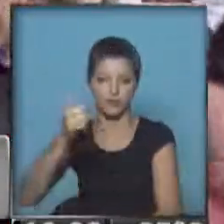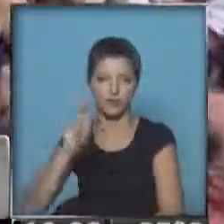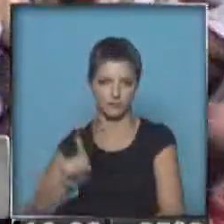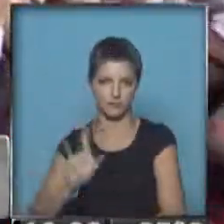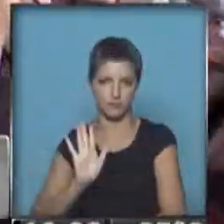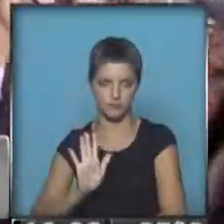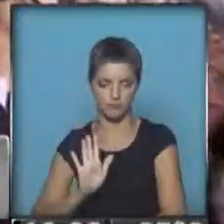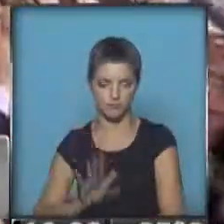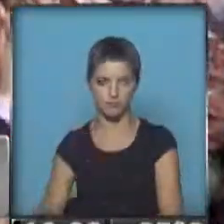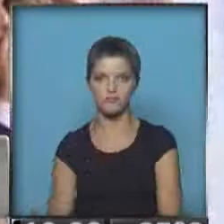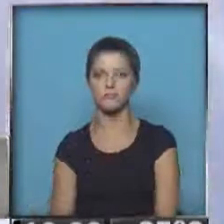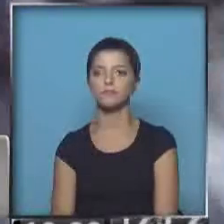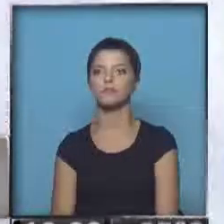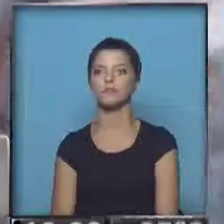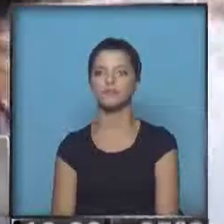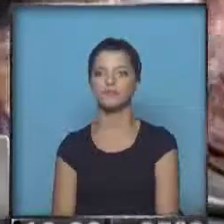esto es así.